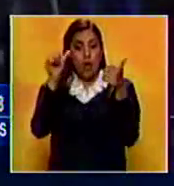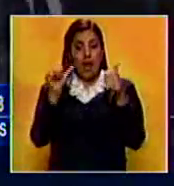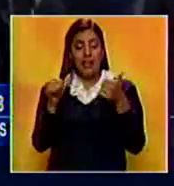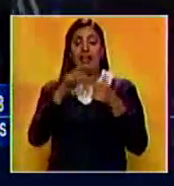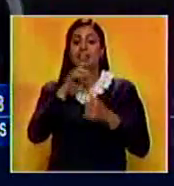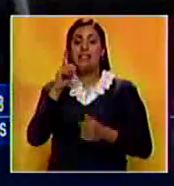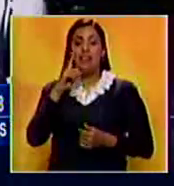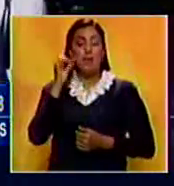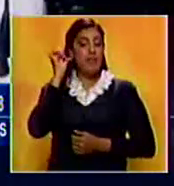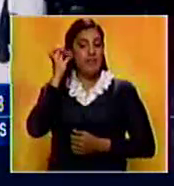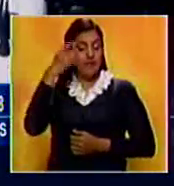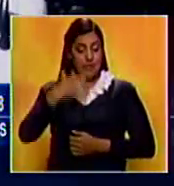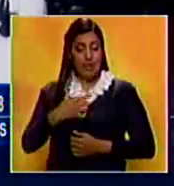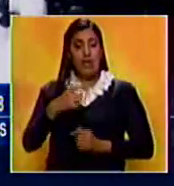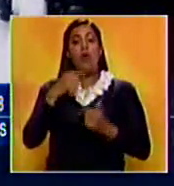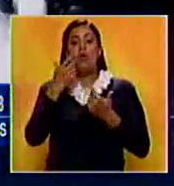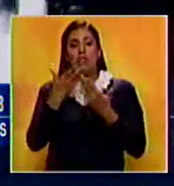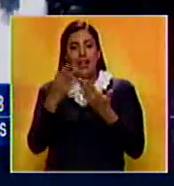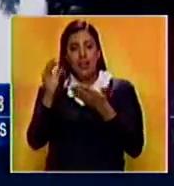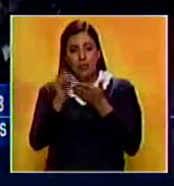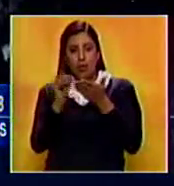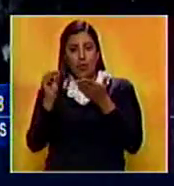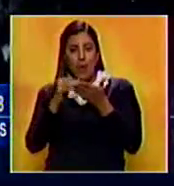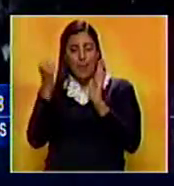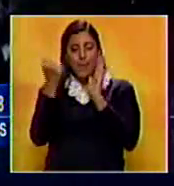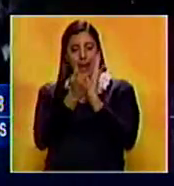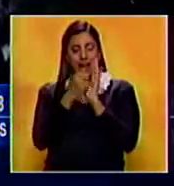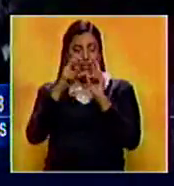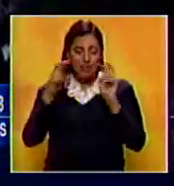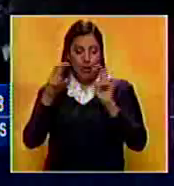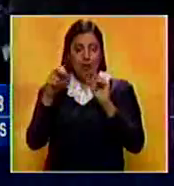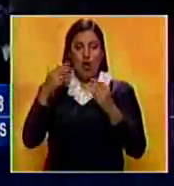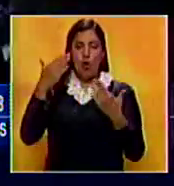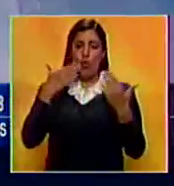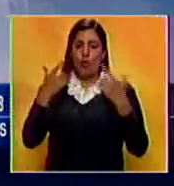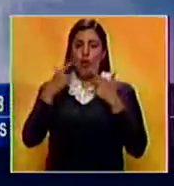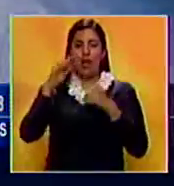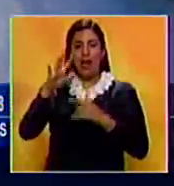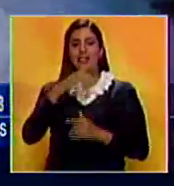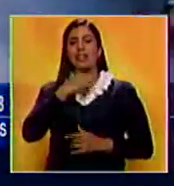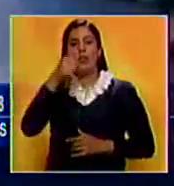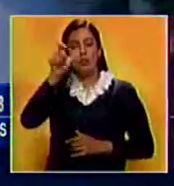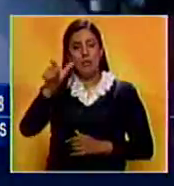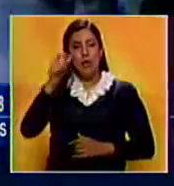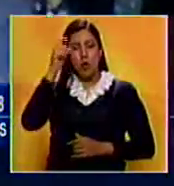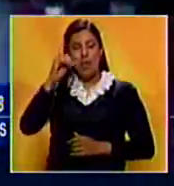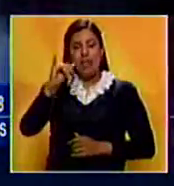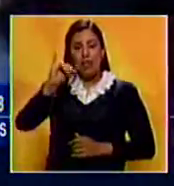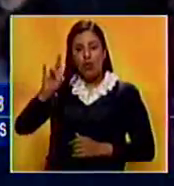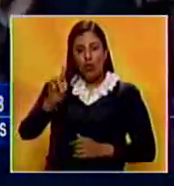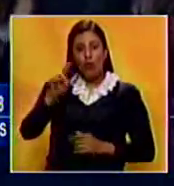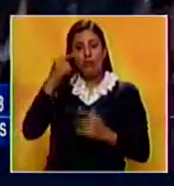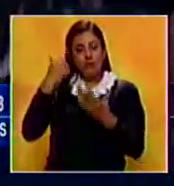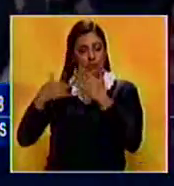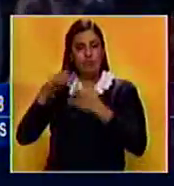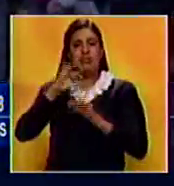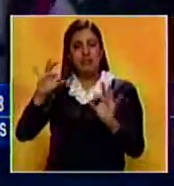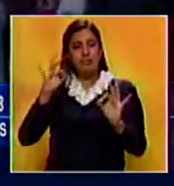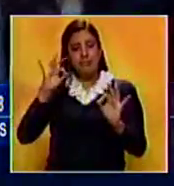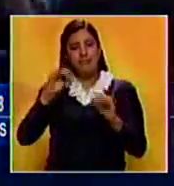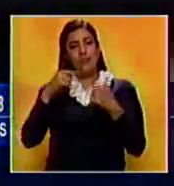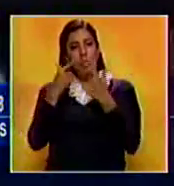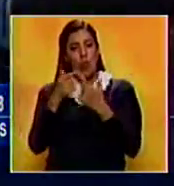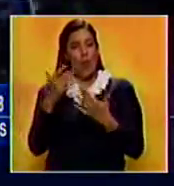de las colecciones femeninas, reviviendo los códigos de la marca y explorando los tonos que tanto apreciaba Dior. Esta colección hace poco especial